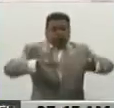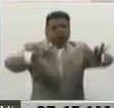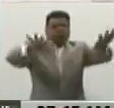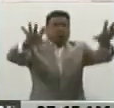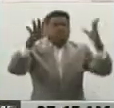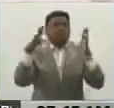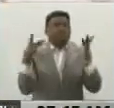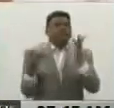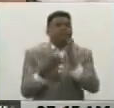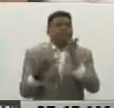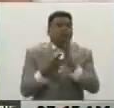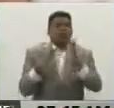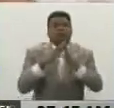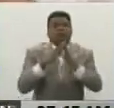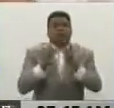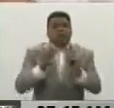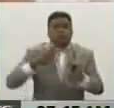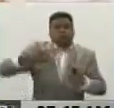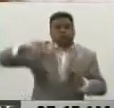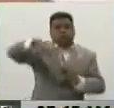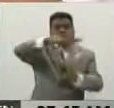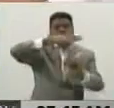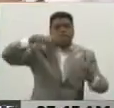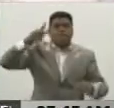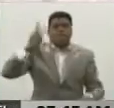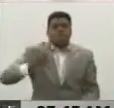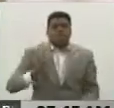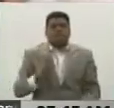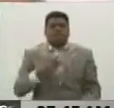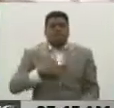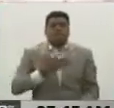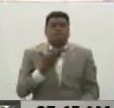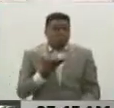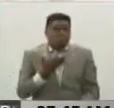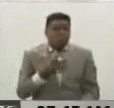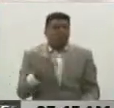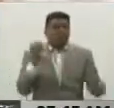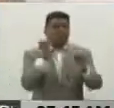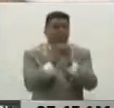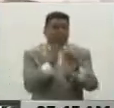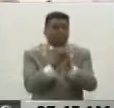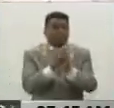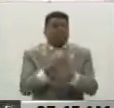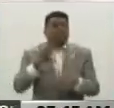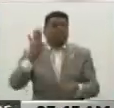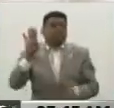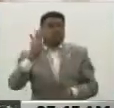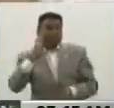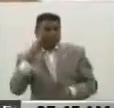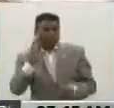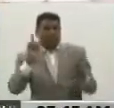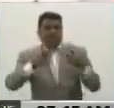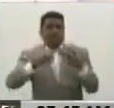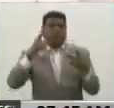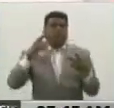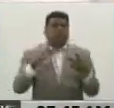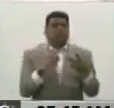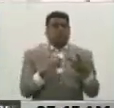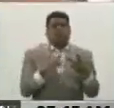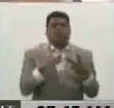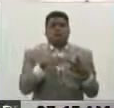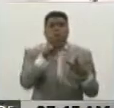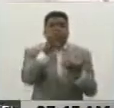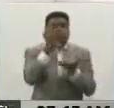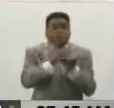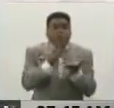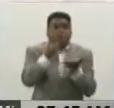en todo el territorio nacional que le permite al pueblo acceder a Internet, acceder a las redes sociales, acceder al contenido multimedia, acceder a este mundo, a